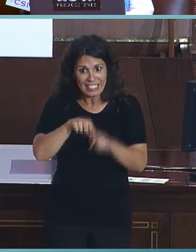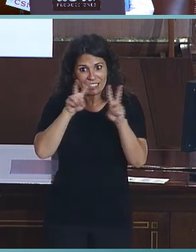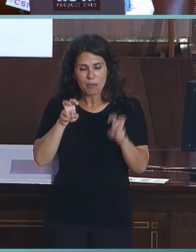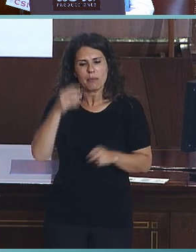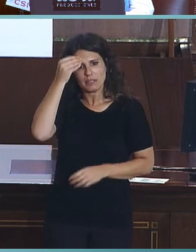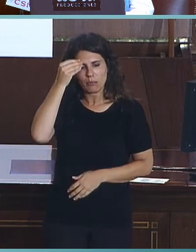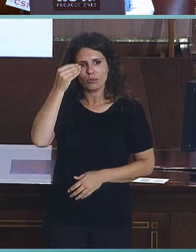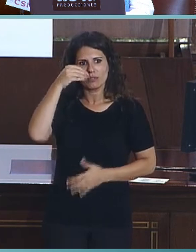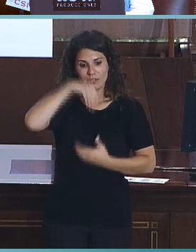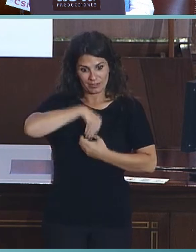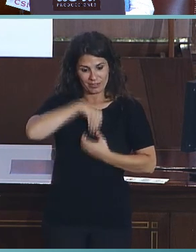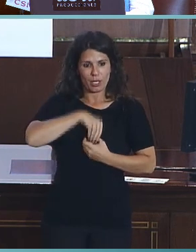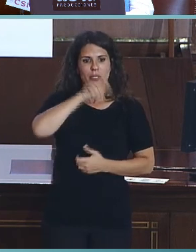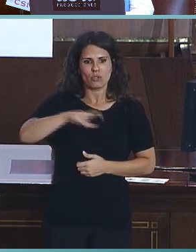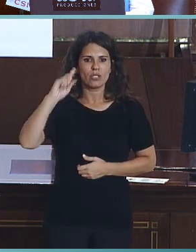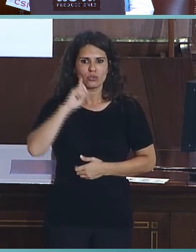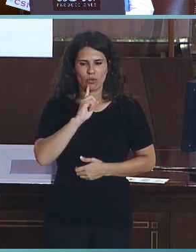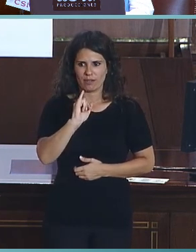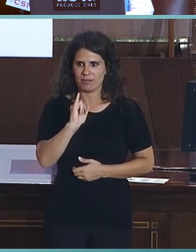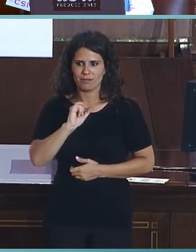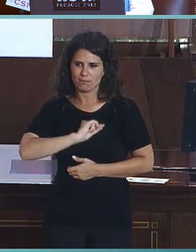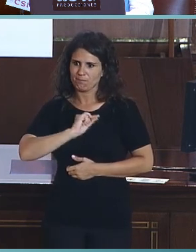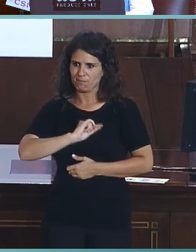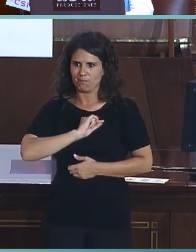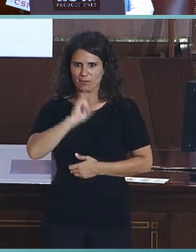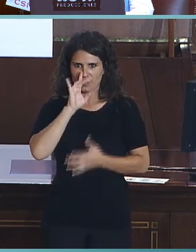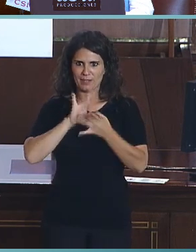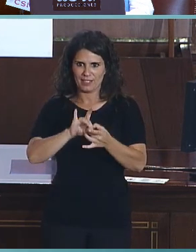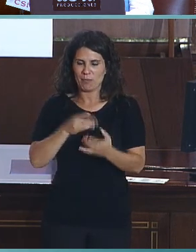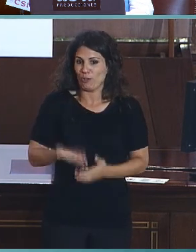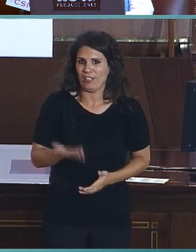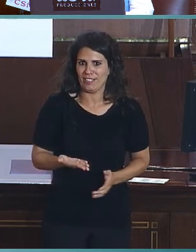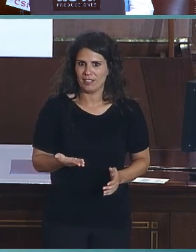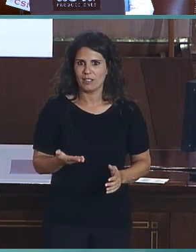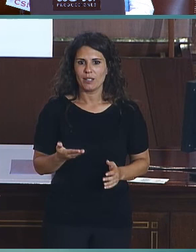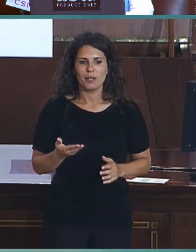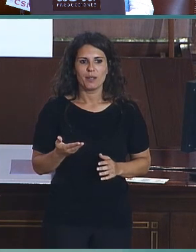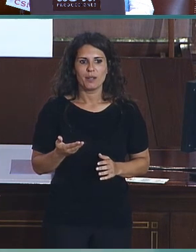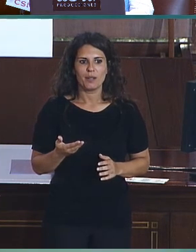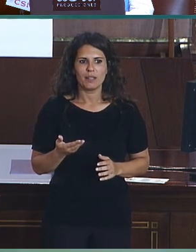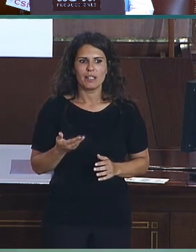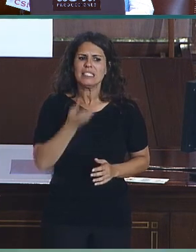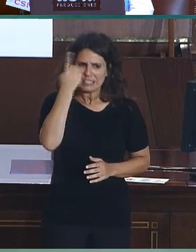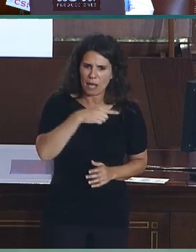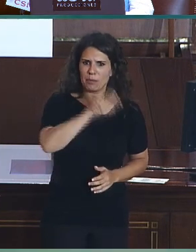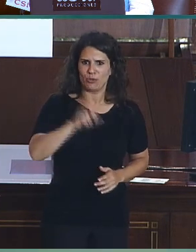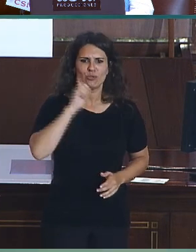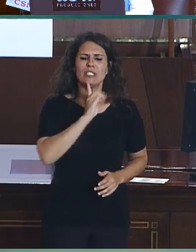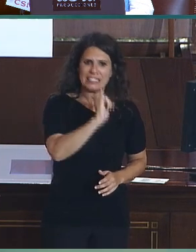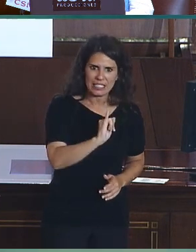personas sordas, pero que necesitamos seguir investigando. Necesitamos ampliar